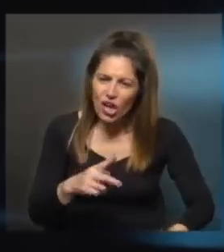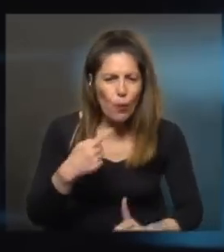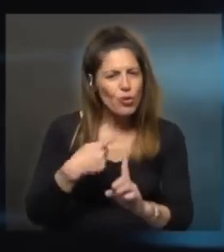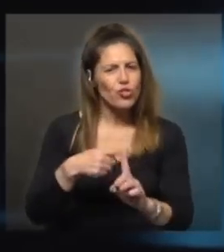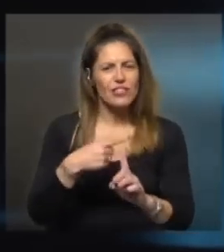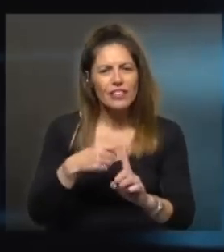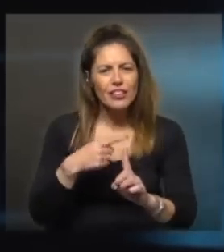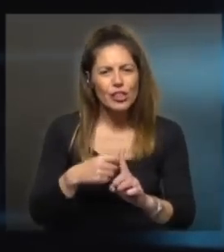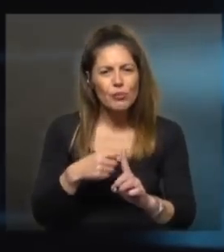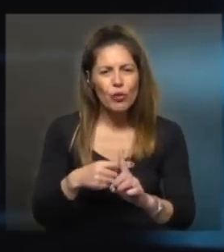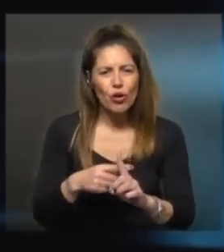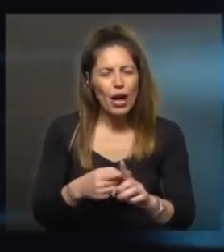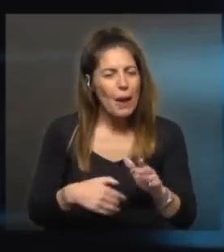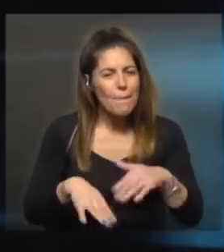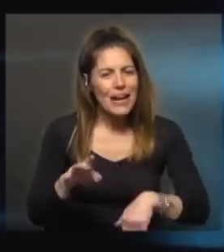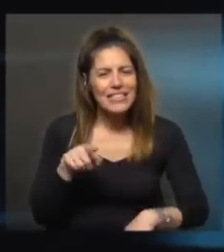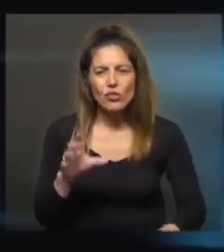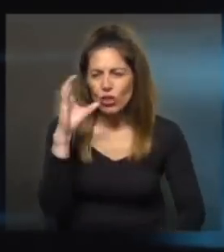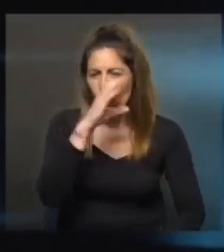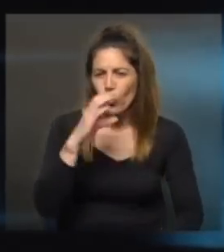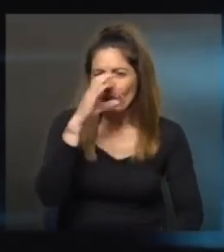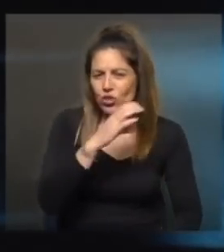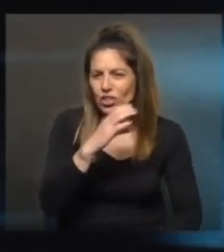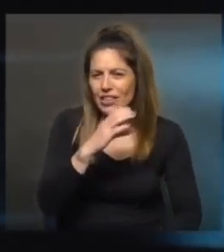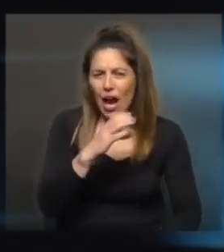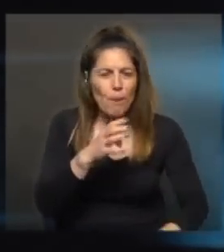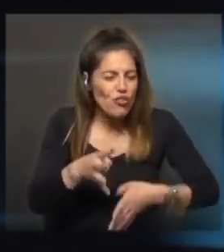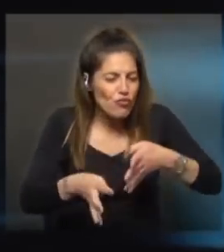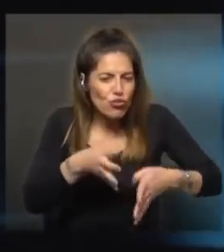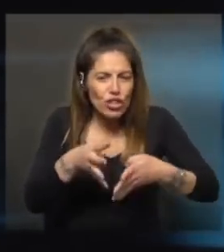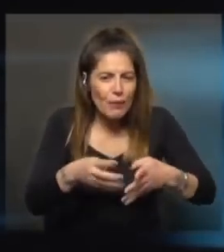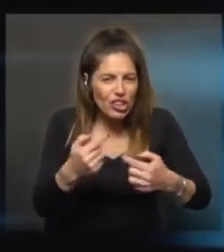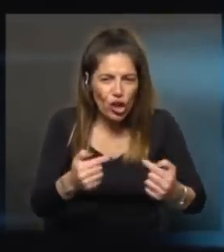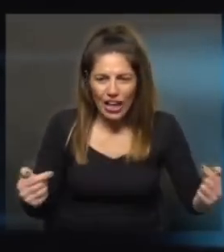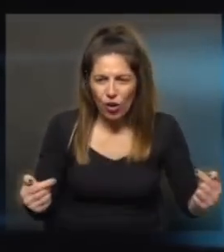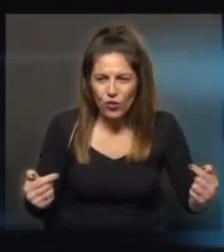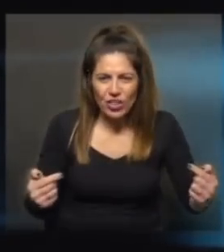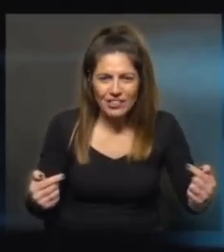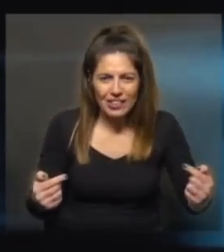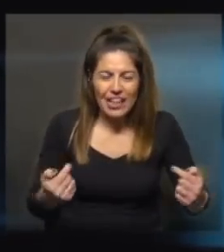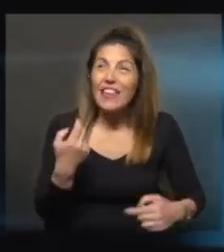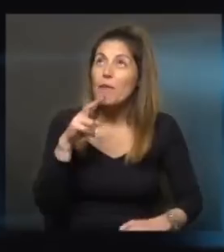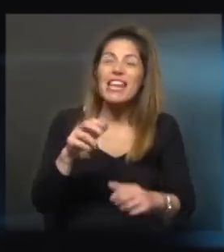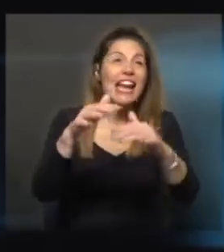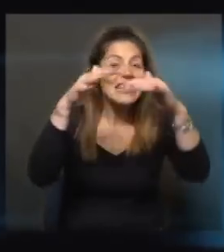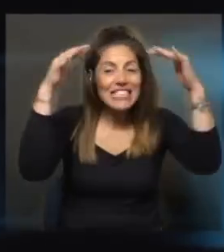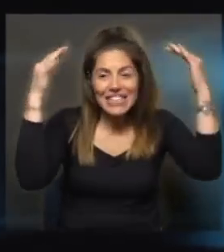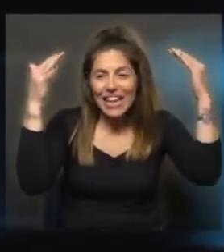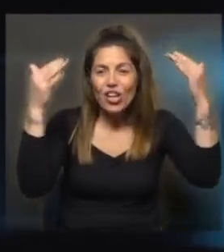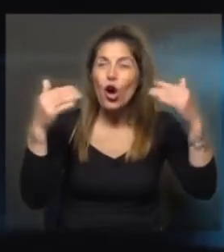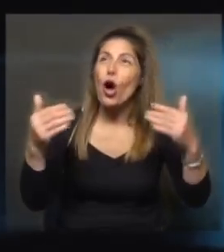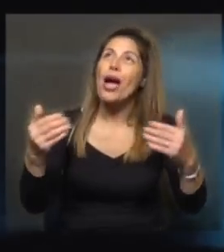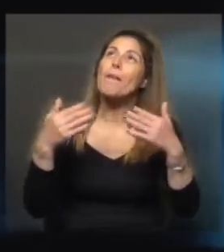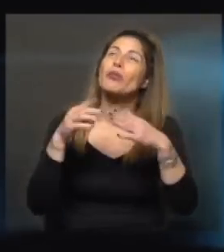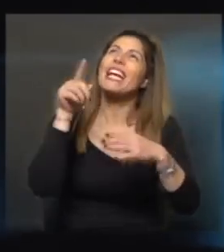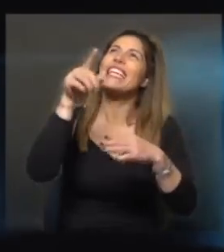y sobre todo eso la curiosidad por el funcionamiento de las cosas desde desde mirar el cielo y preguntar